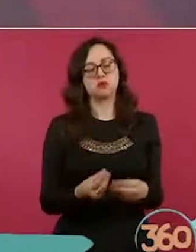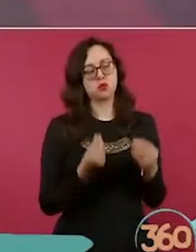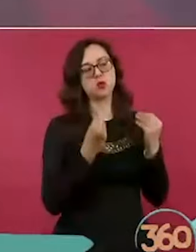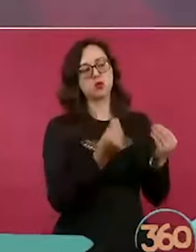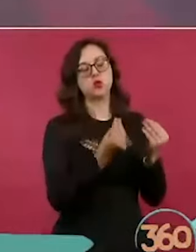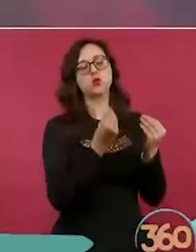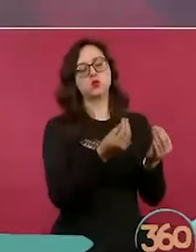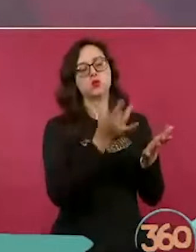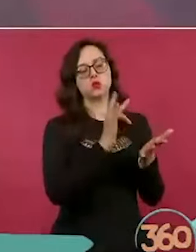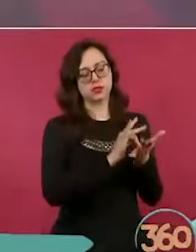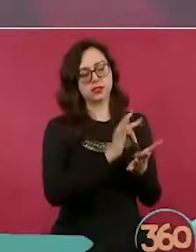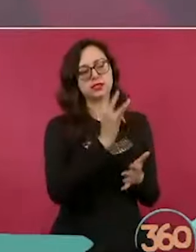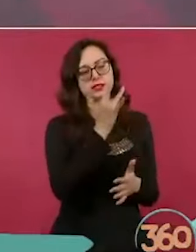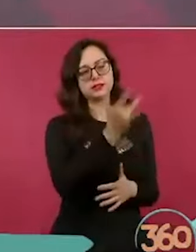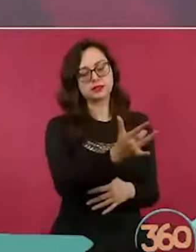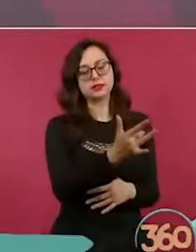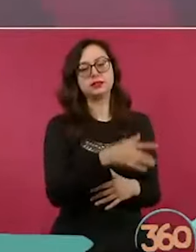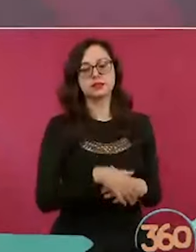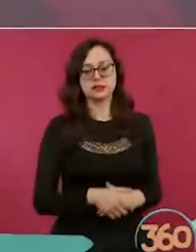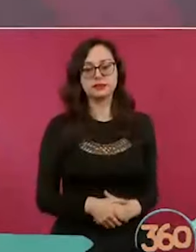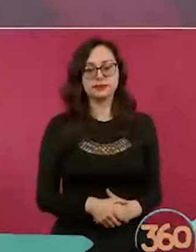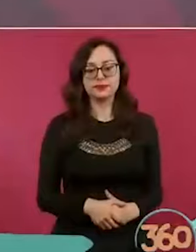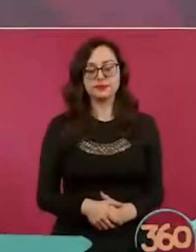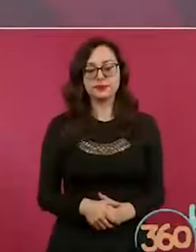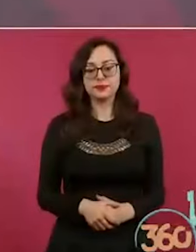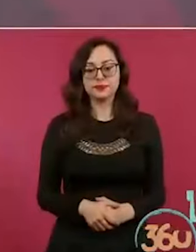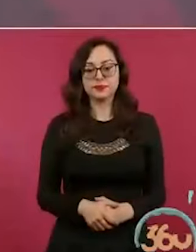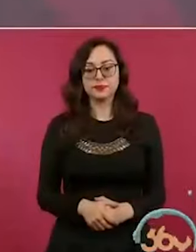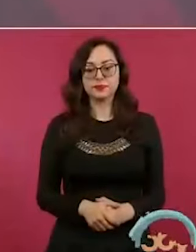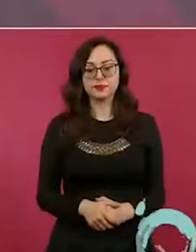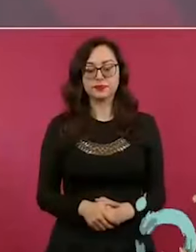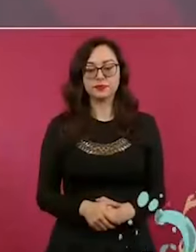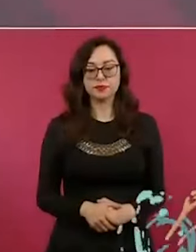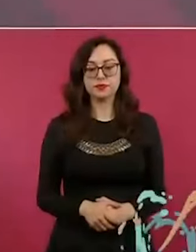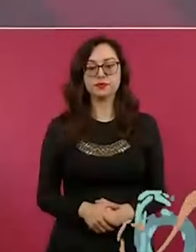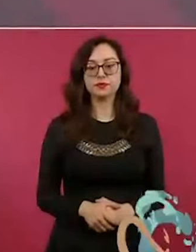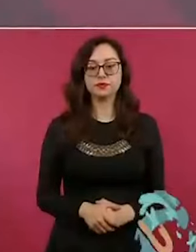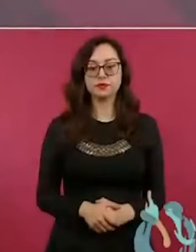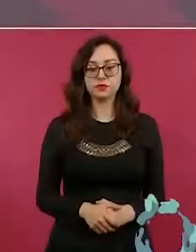agradecemos ese gesto de